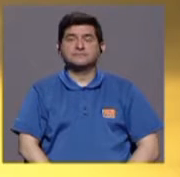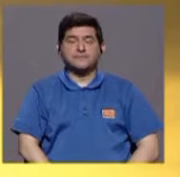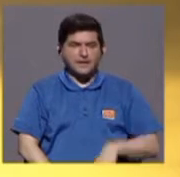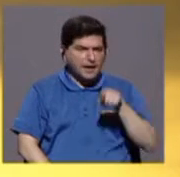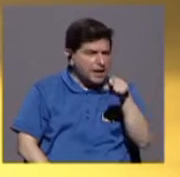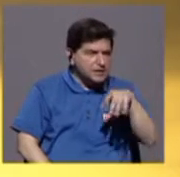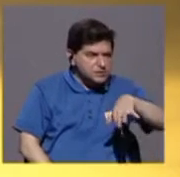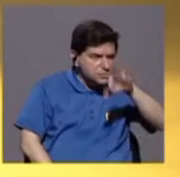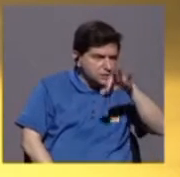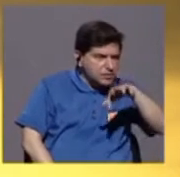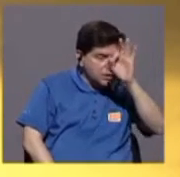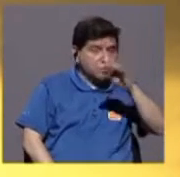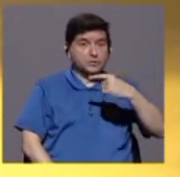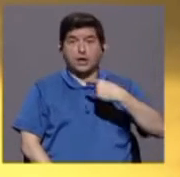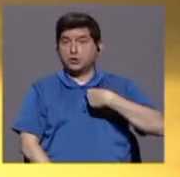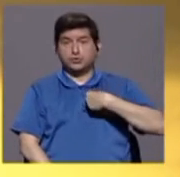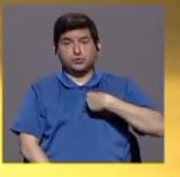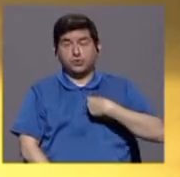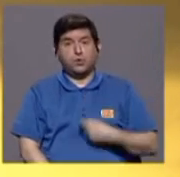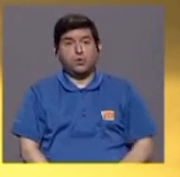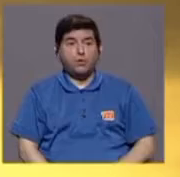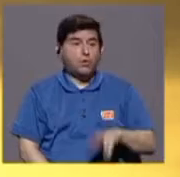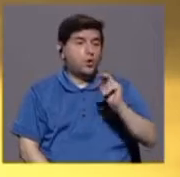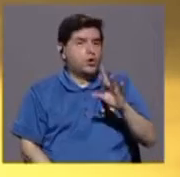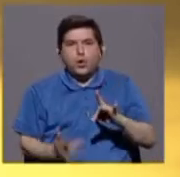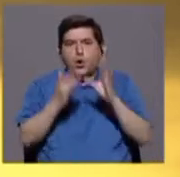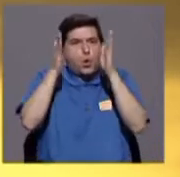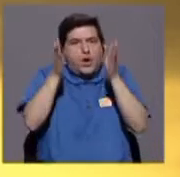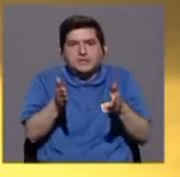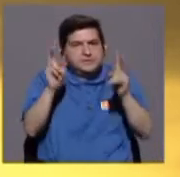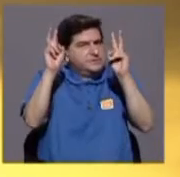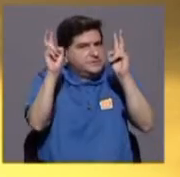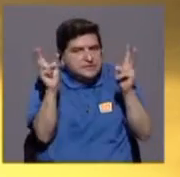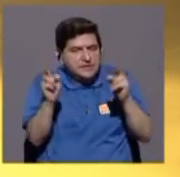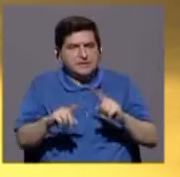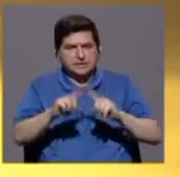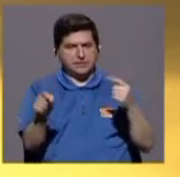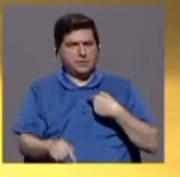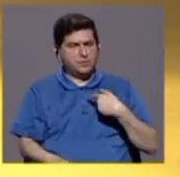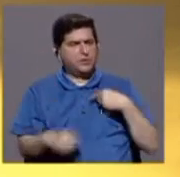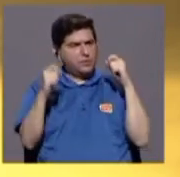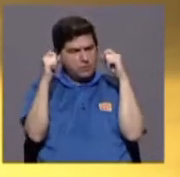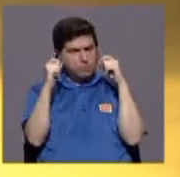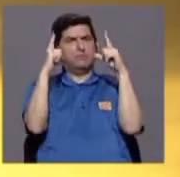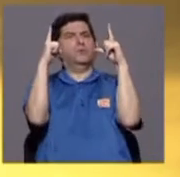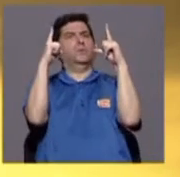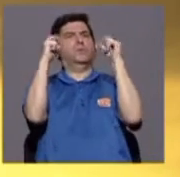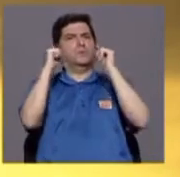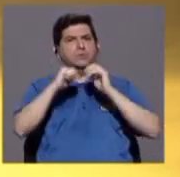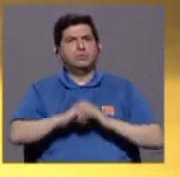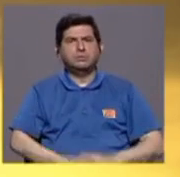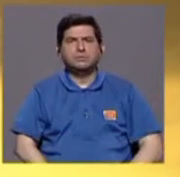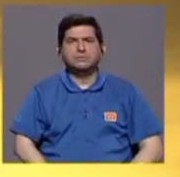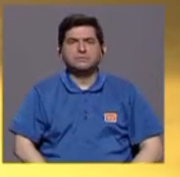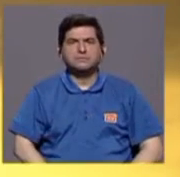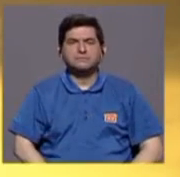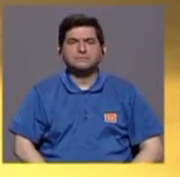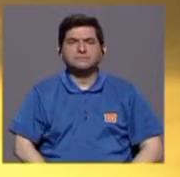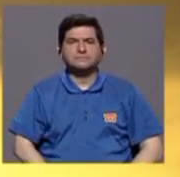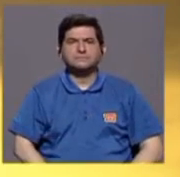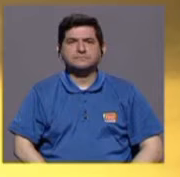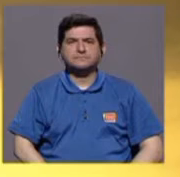hallazgos que para mí, que no soy un experto en esos temas, me sorprendieron y que además